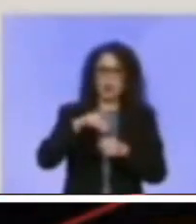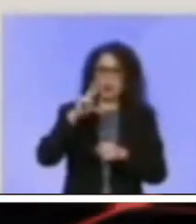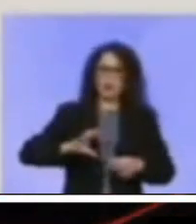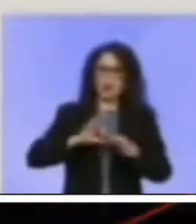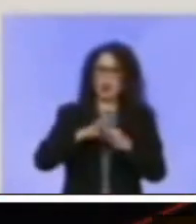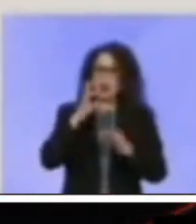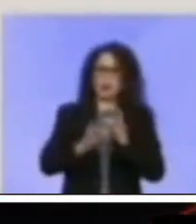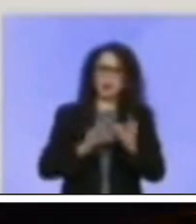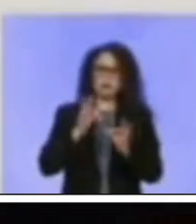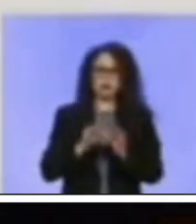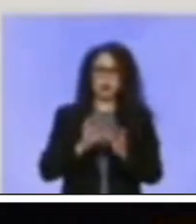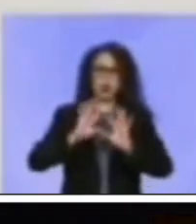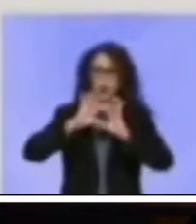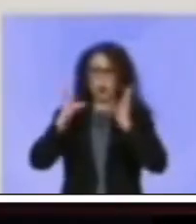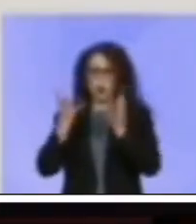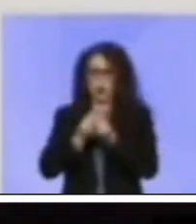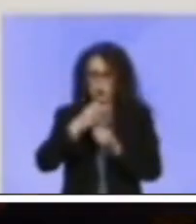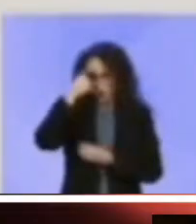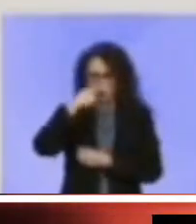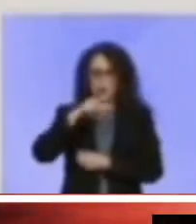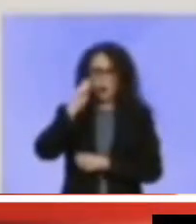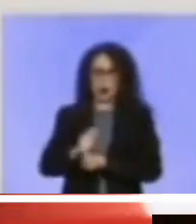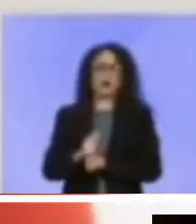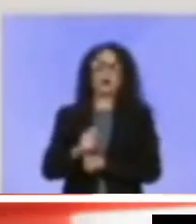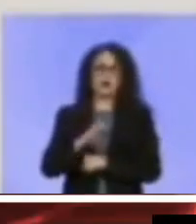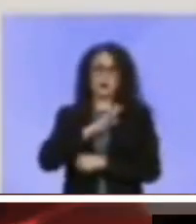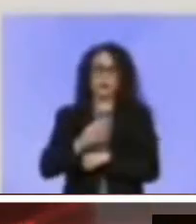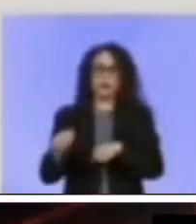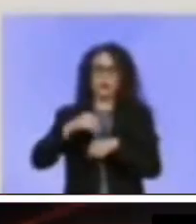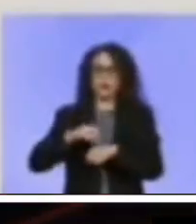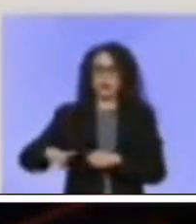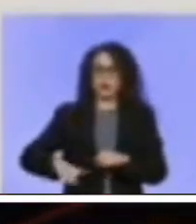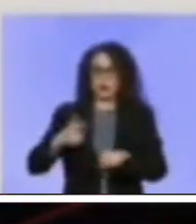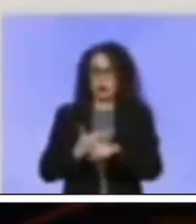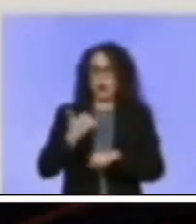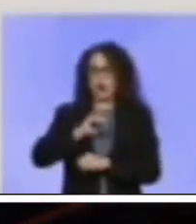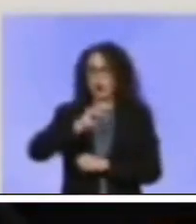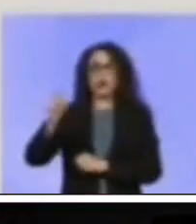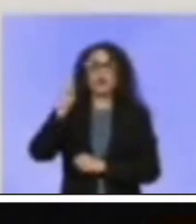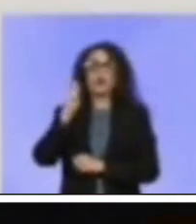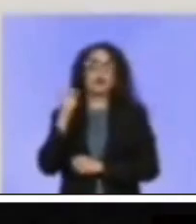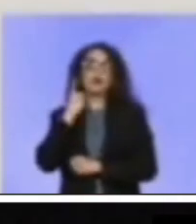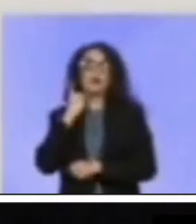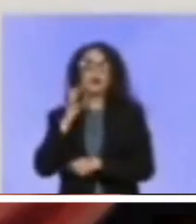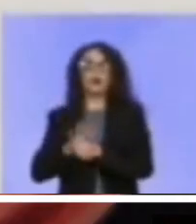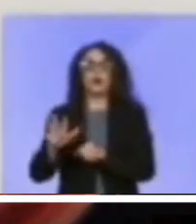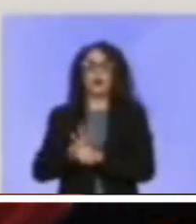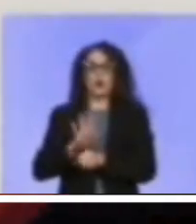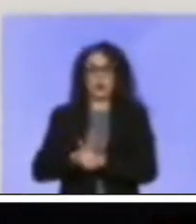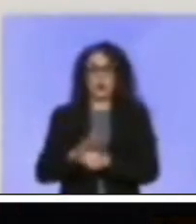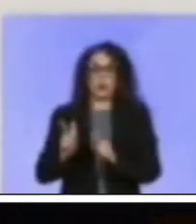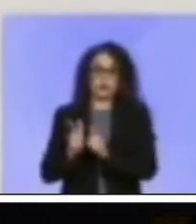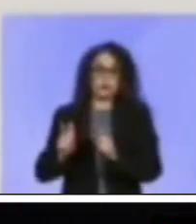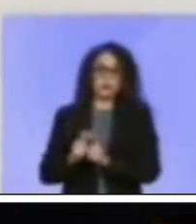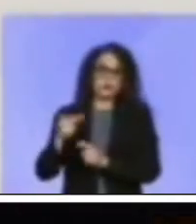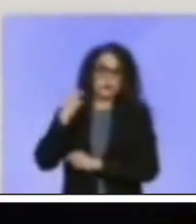votación total emitida para la elección a la gubernatura y la de diputaciones locales, el partido